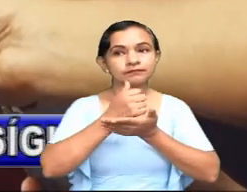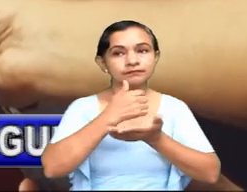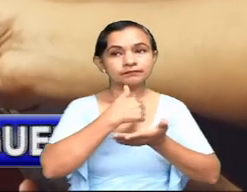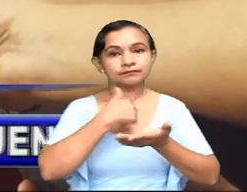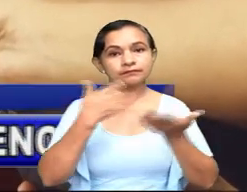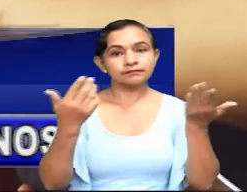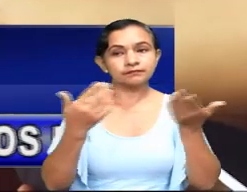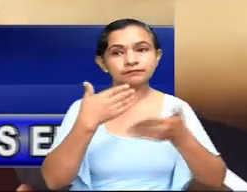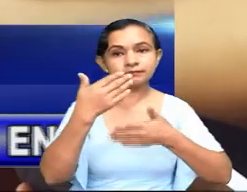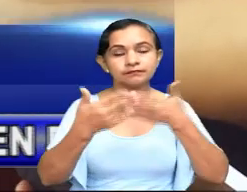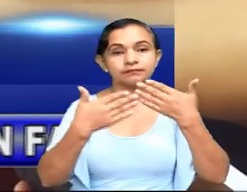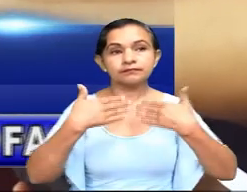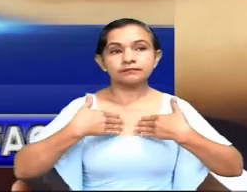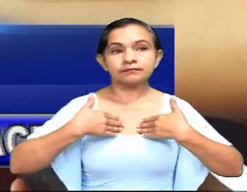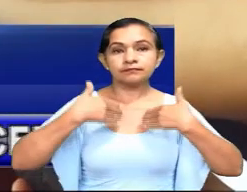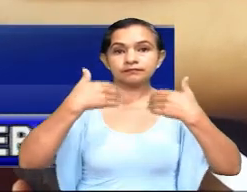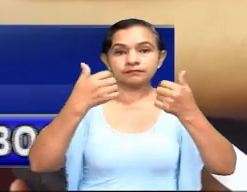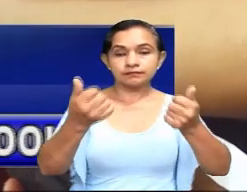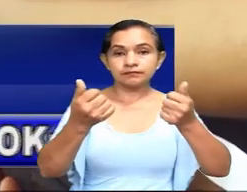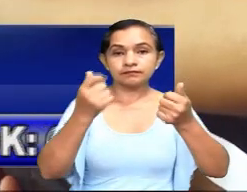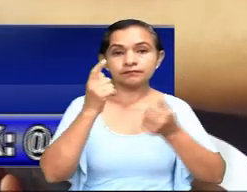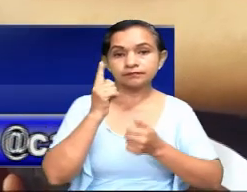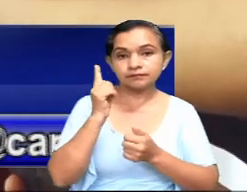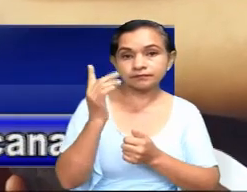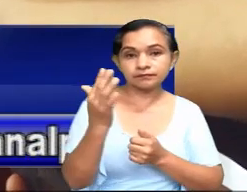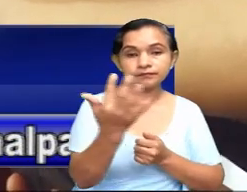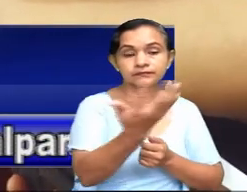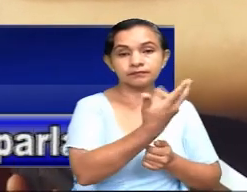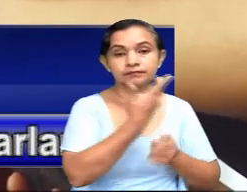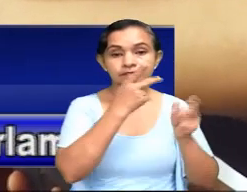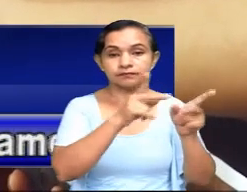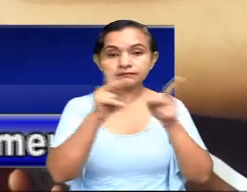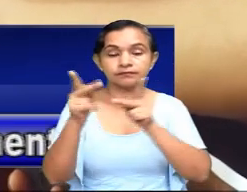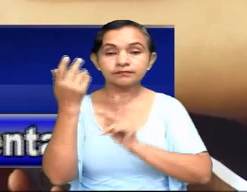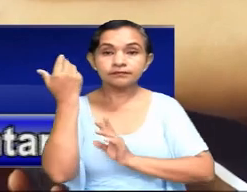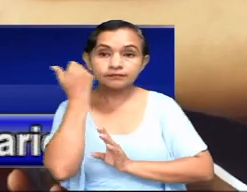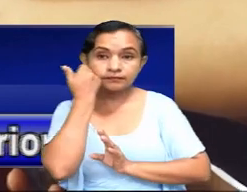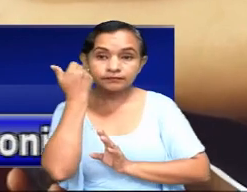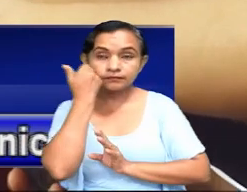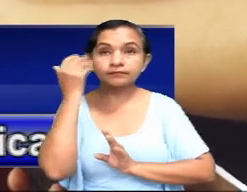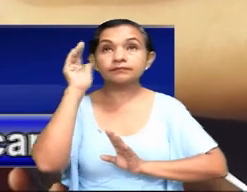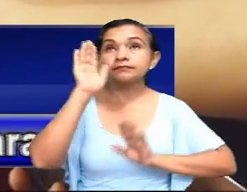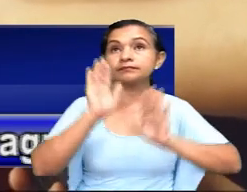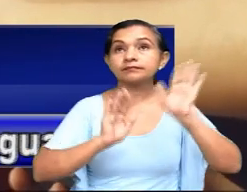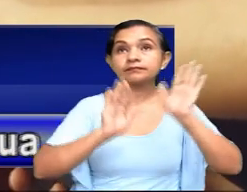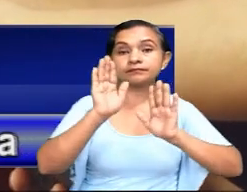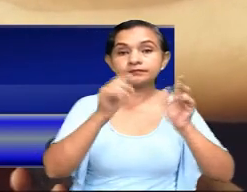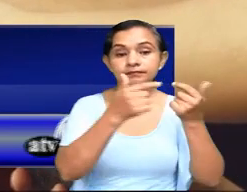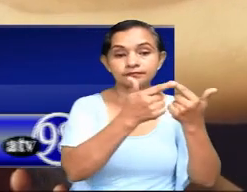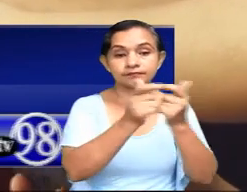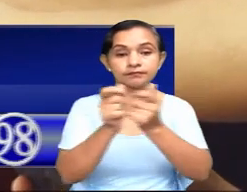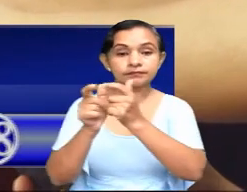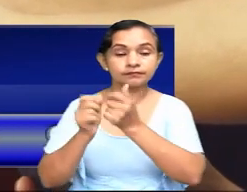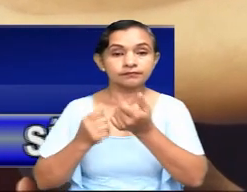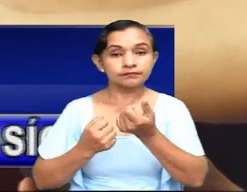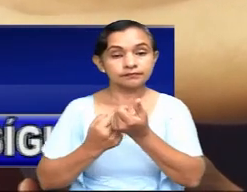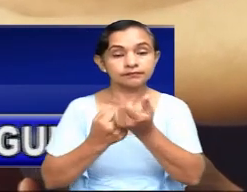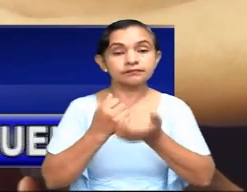los procesos de salud de todos los pacientes que están participando en esos grupos de autoayuda.